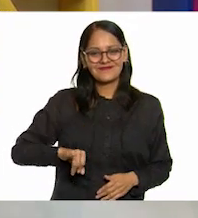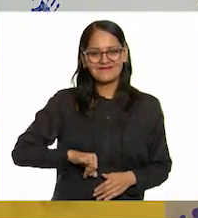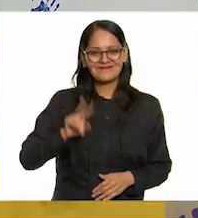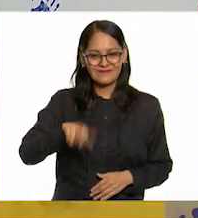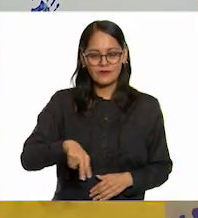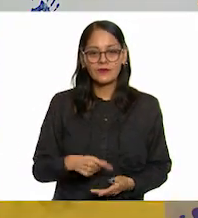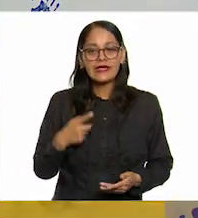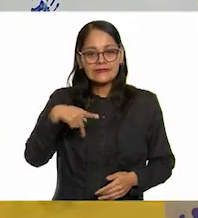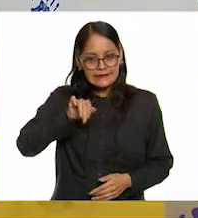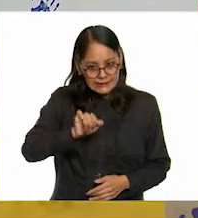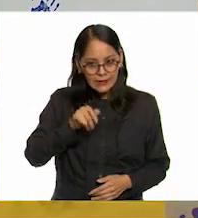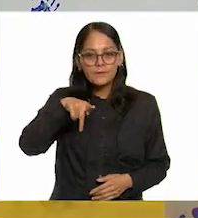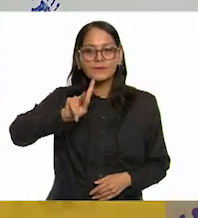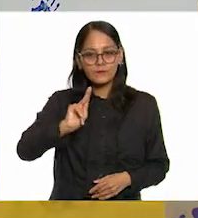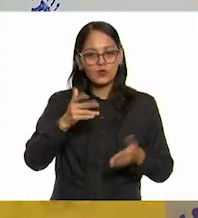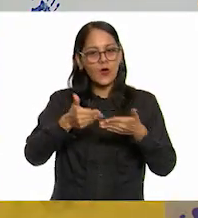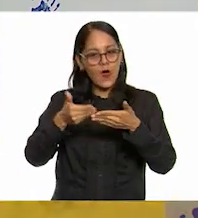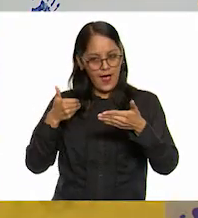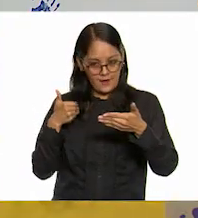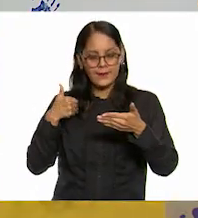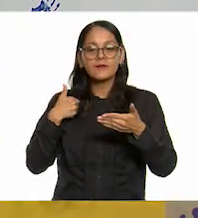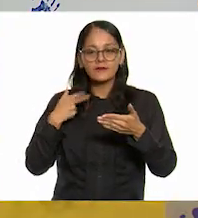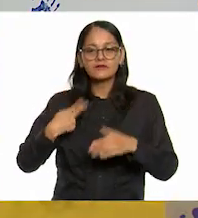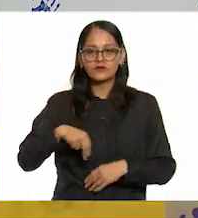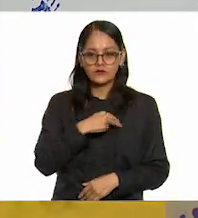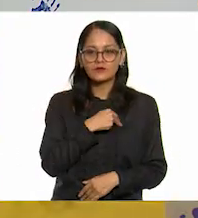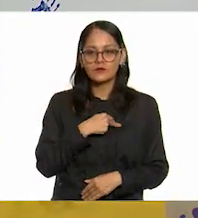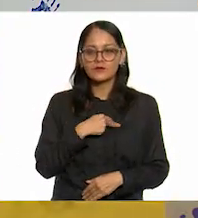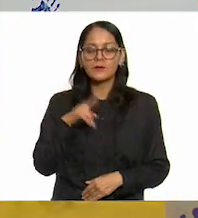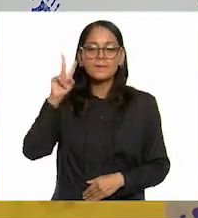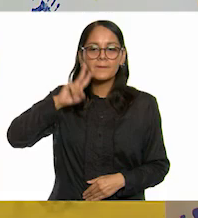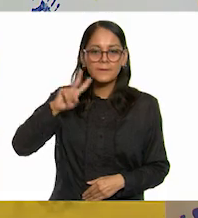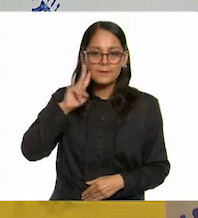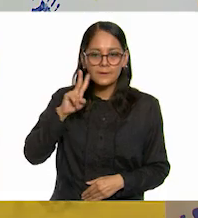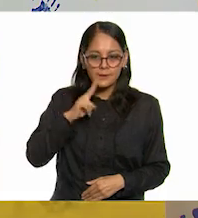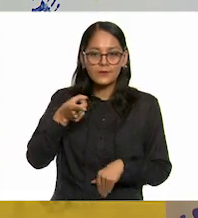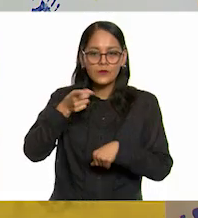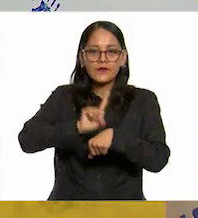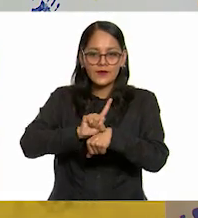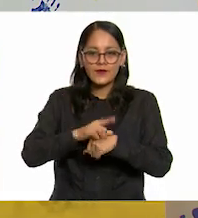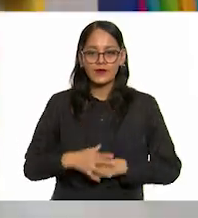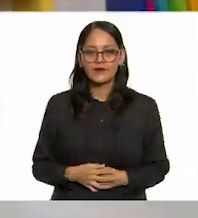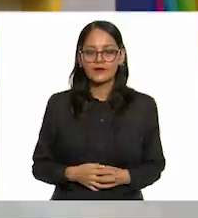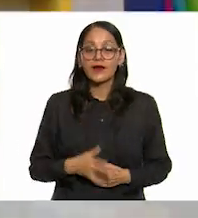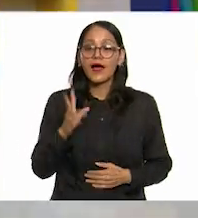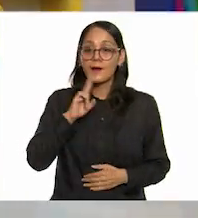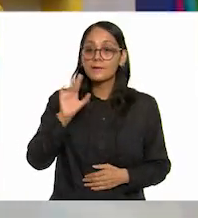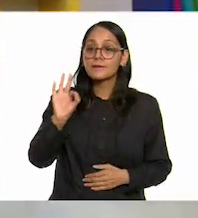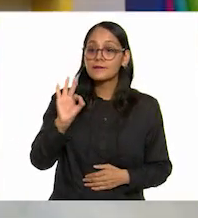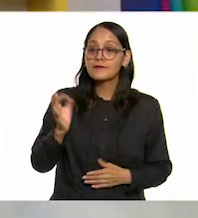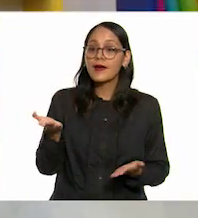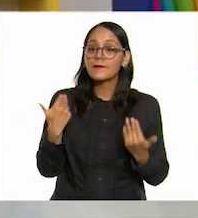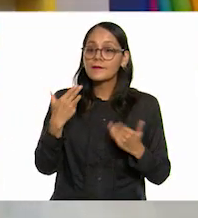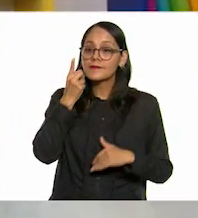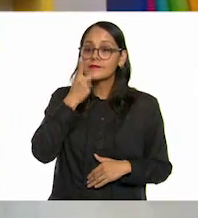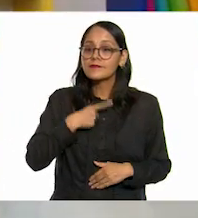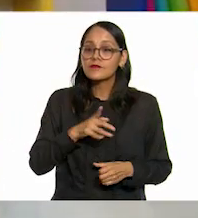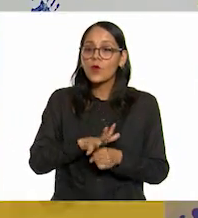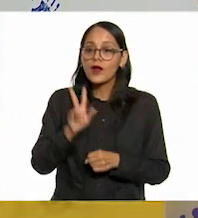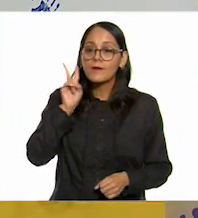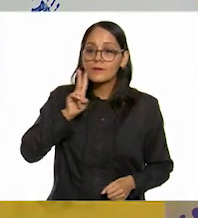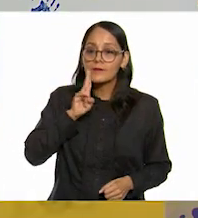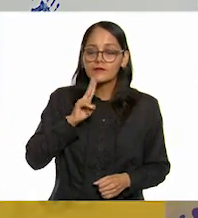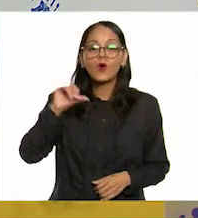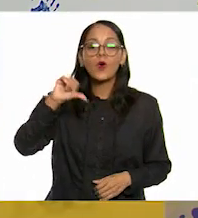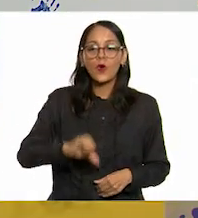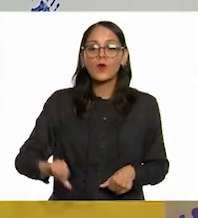Sí, pero no podemos irnos sin hacer nuestro reto del día. Ah, excelente. ¿Y cuál va a ser el reto? Ya se me estaba olvidando. Ah, pues el reto